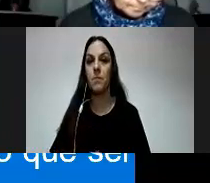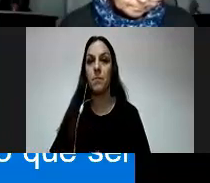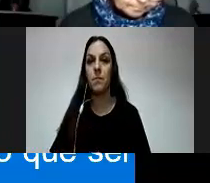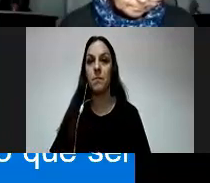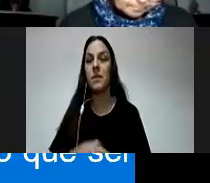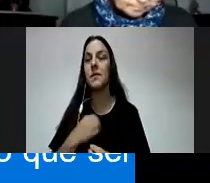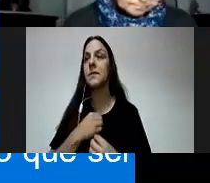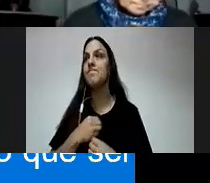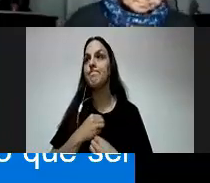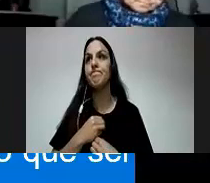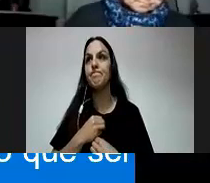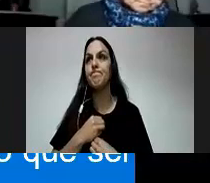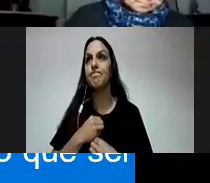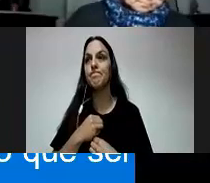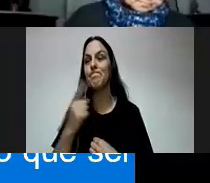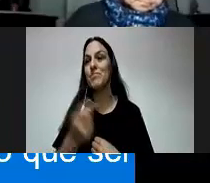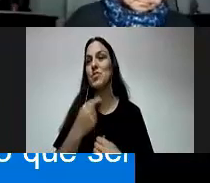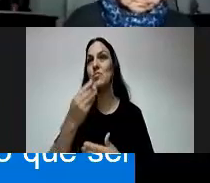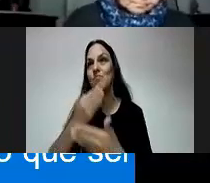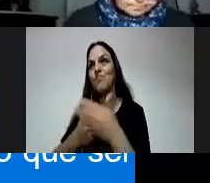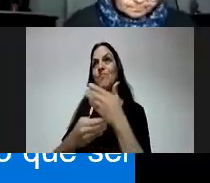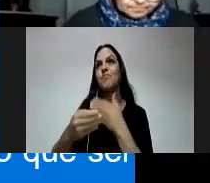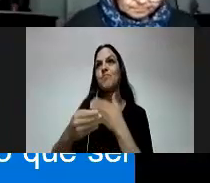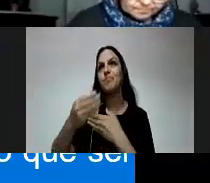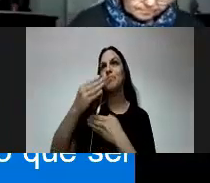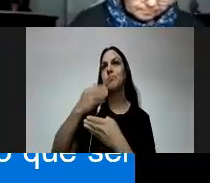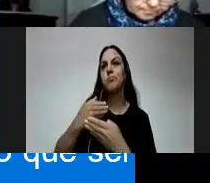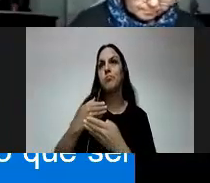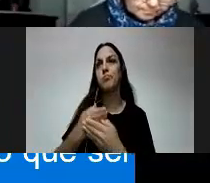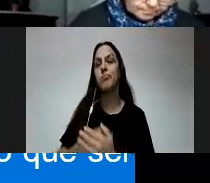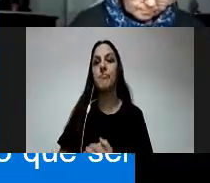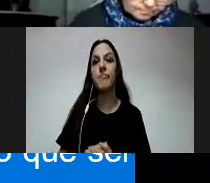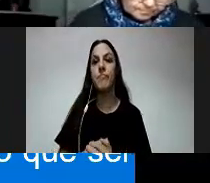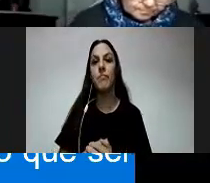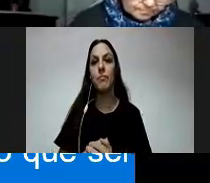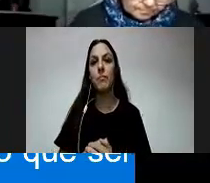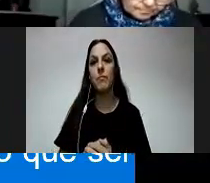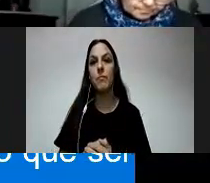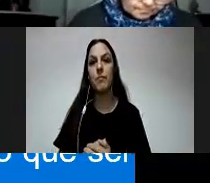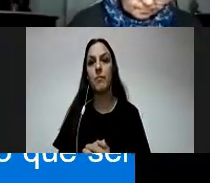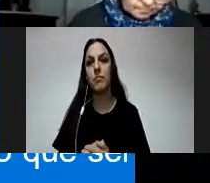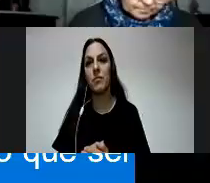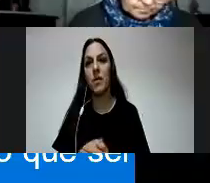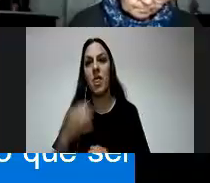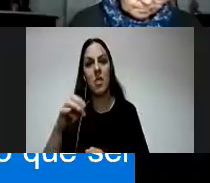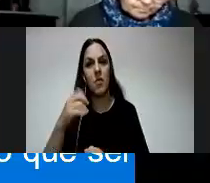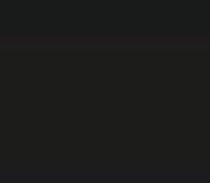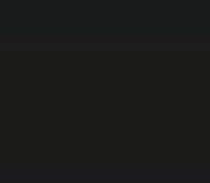Lamentablemente hemos retrocedido. Tenemos que tener en cuenta esto. Tenemos que tener en cuenta lo siguiente.